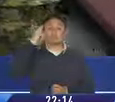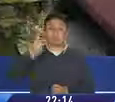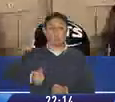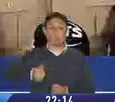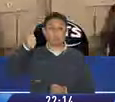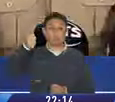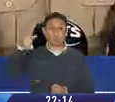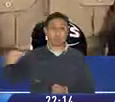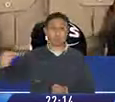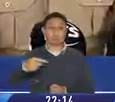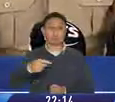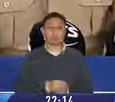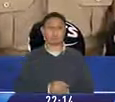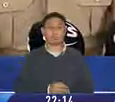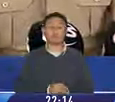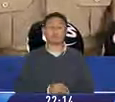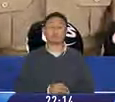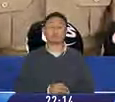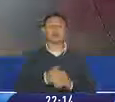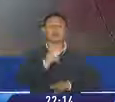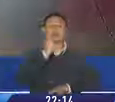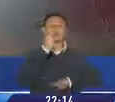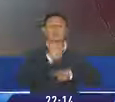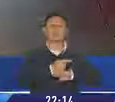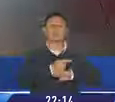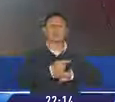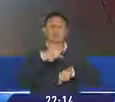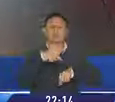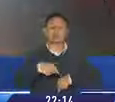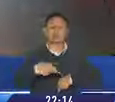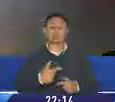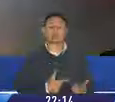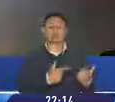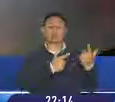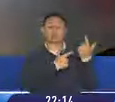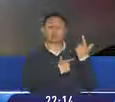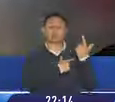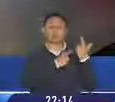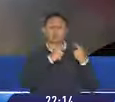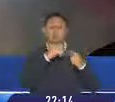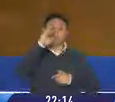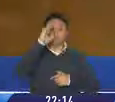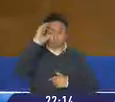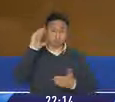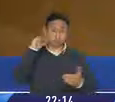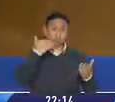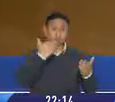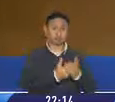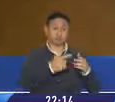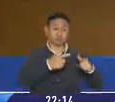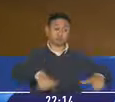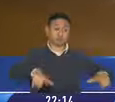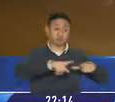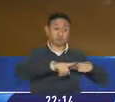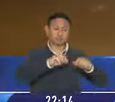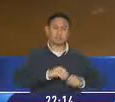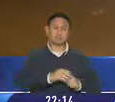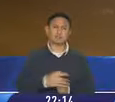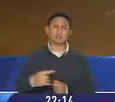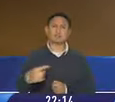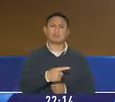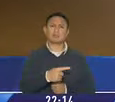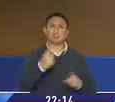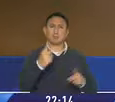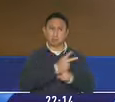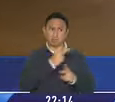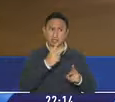de la gobernadora de El Oro, dispuso la movilización de uniformados a la zona fronteriza con la finalidad de combatir la delincuencia